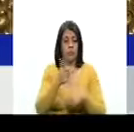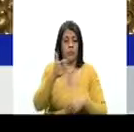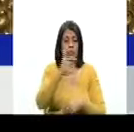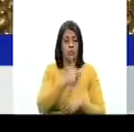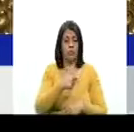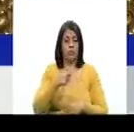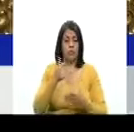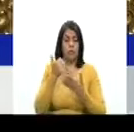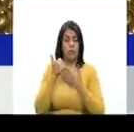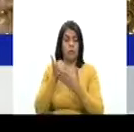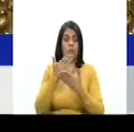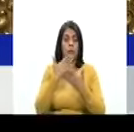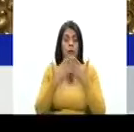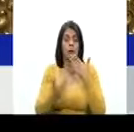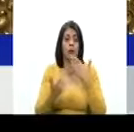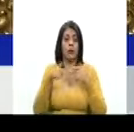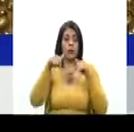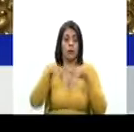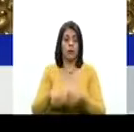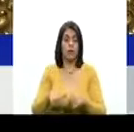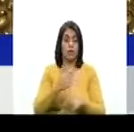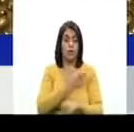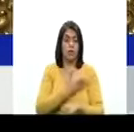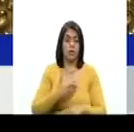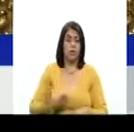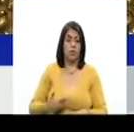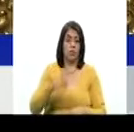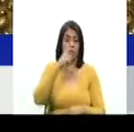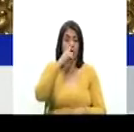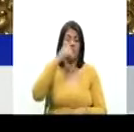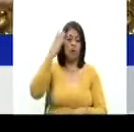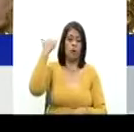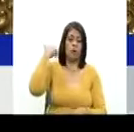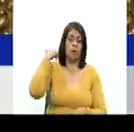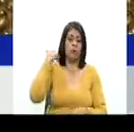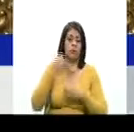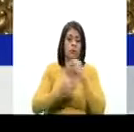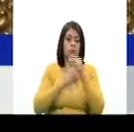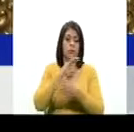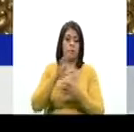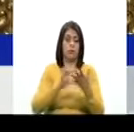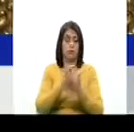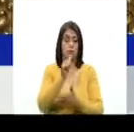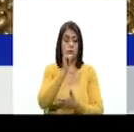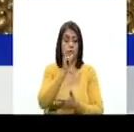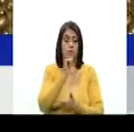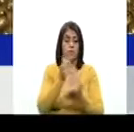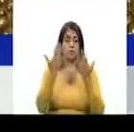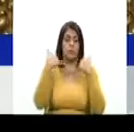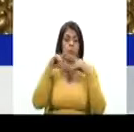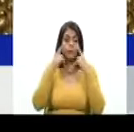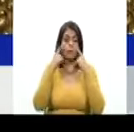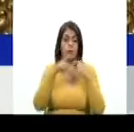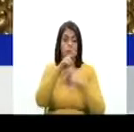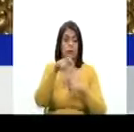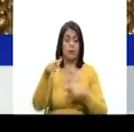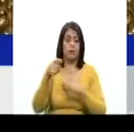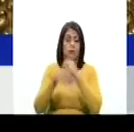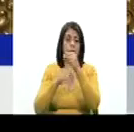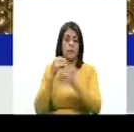le pedí ayuda a Javier Milei, el actual presidente, el año pasado, con esta situación del agua. Después me entero que esta persona